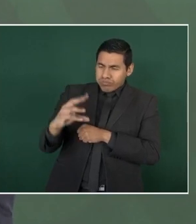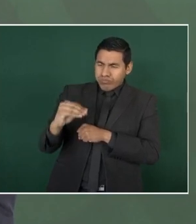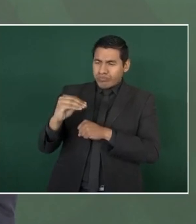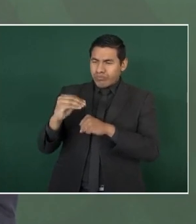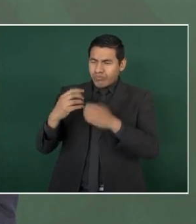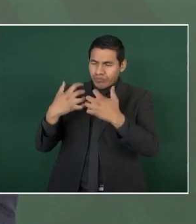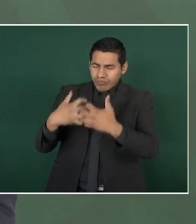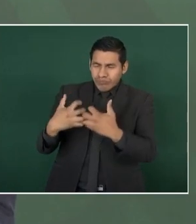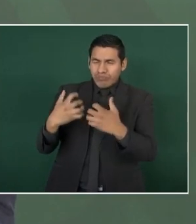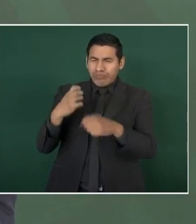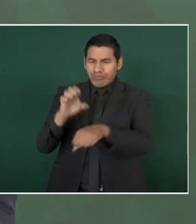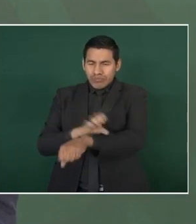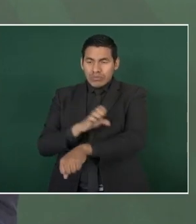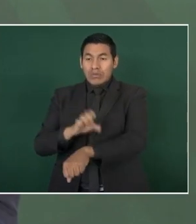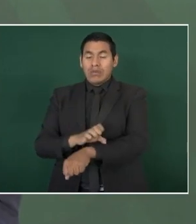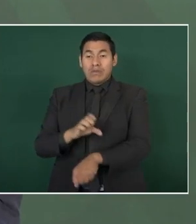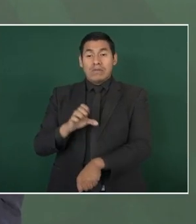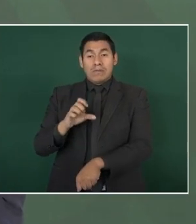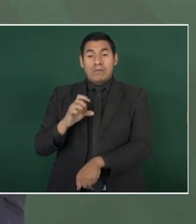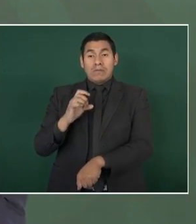significan una inversión de